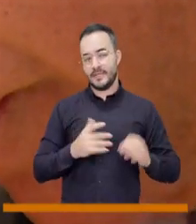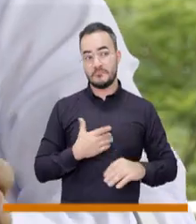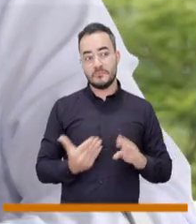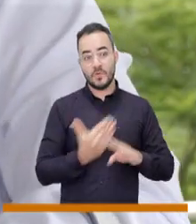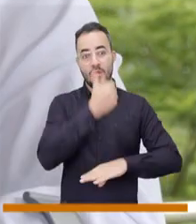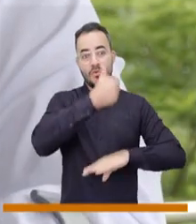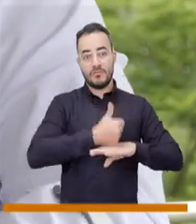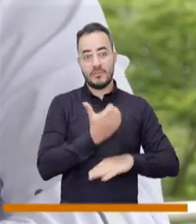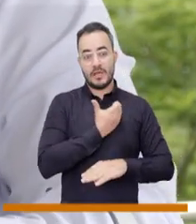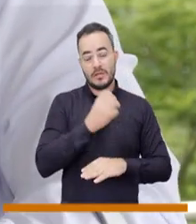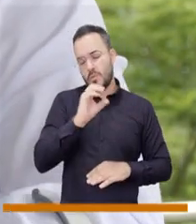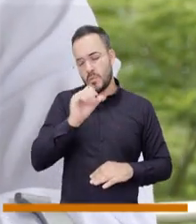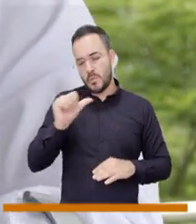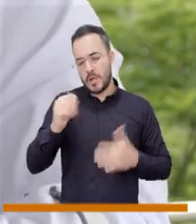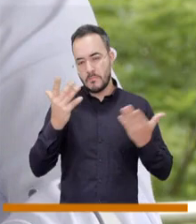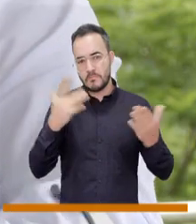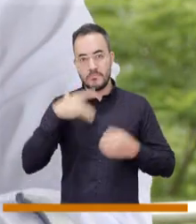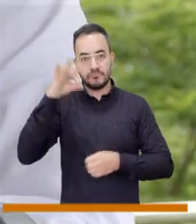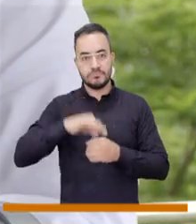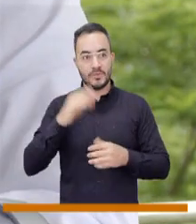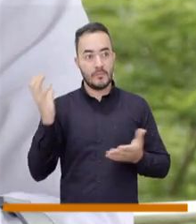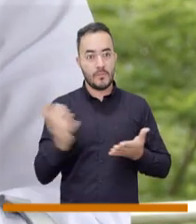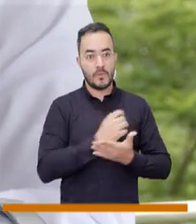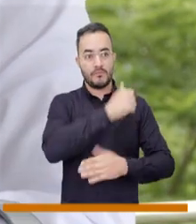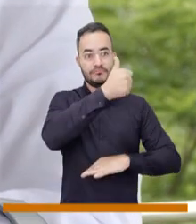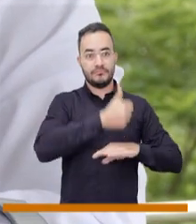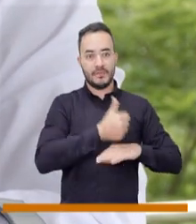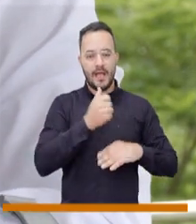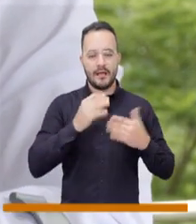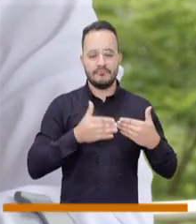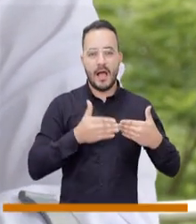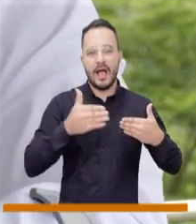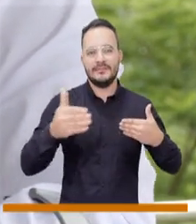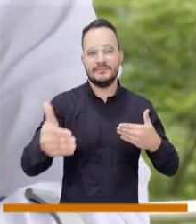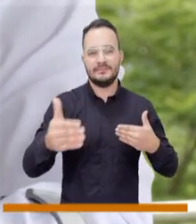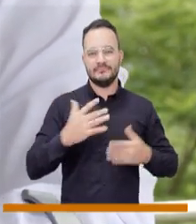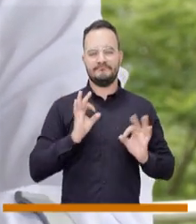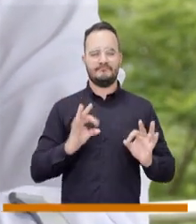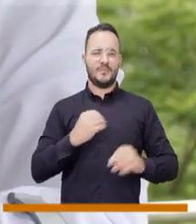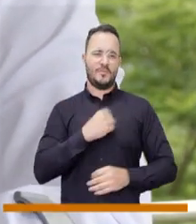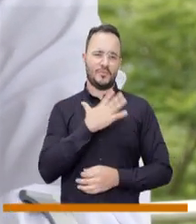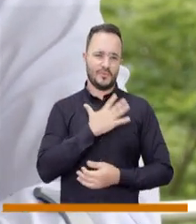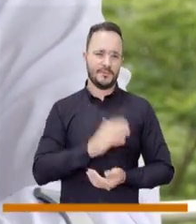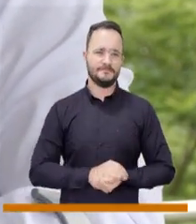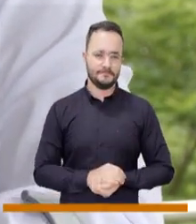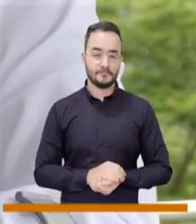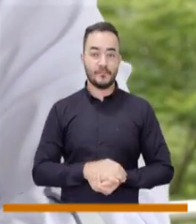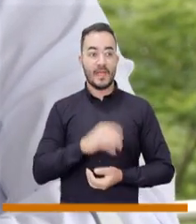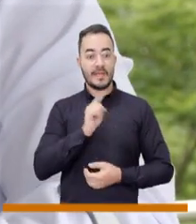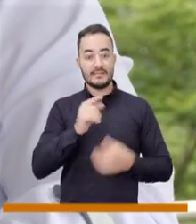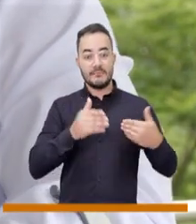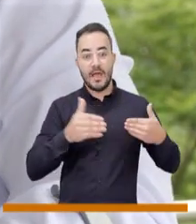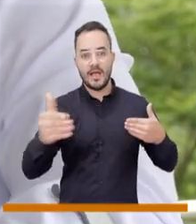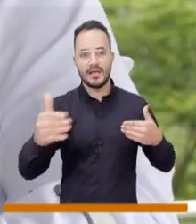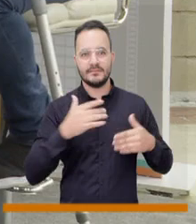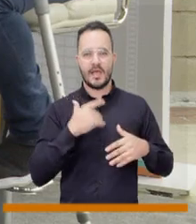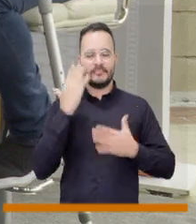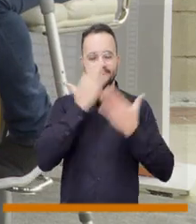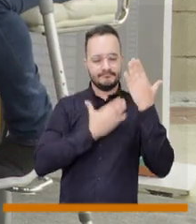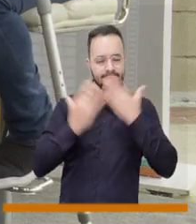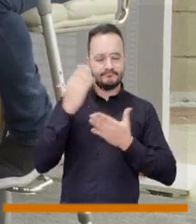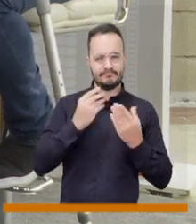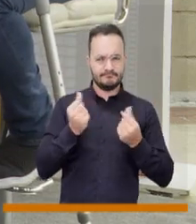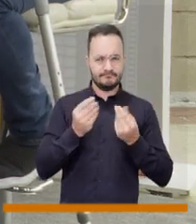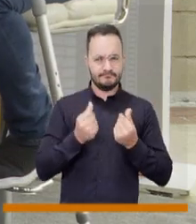en cabeza del próximo alcalde o alcaldesa que los medellinenses elijan, tendría la oportunidad en ese momento de evaluar